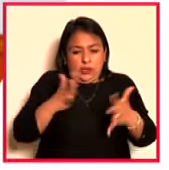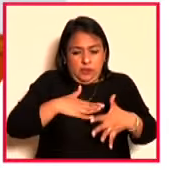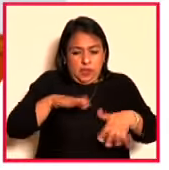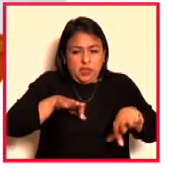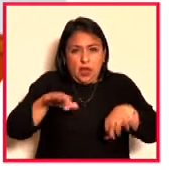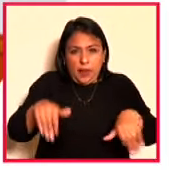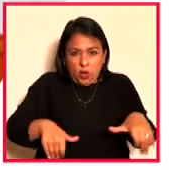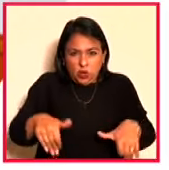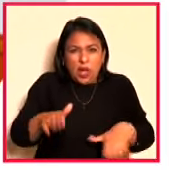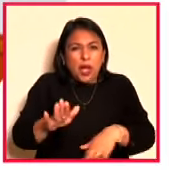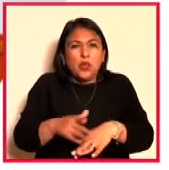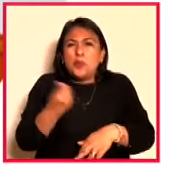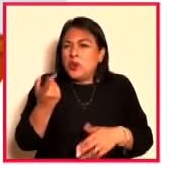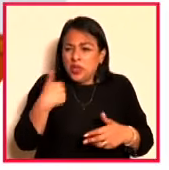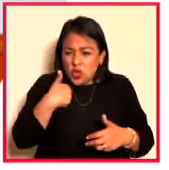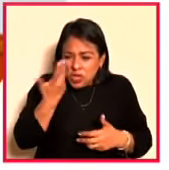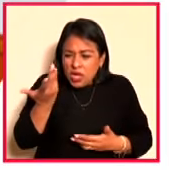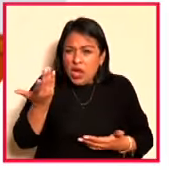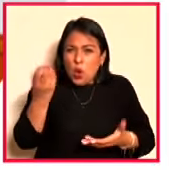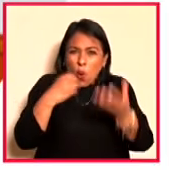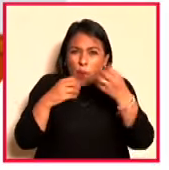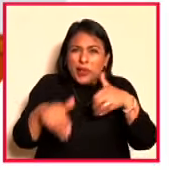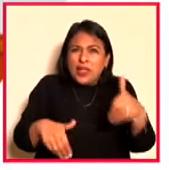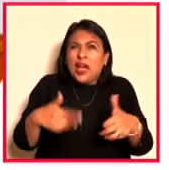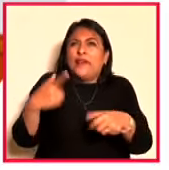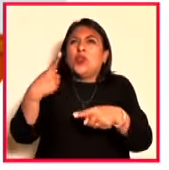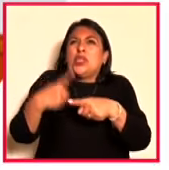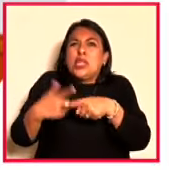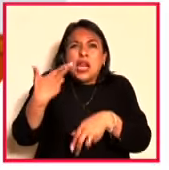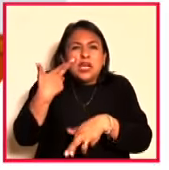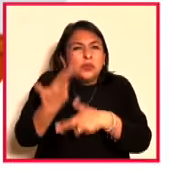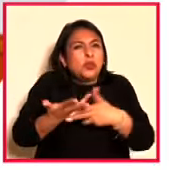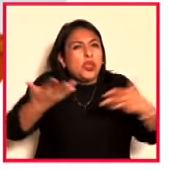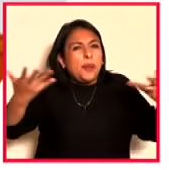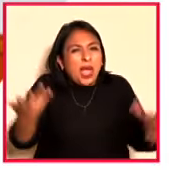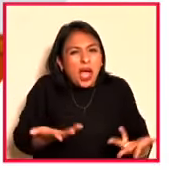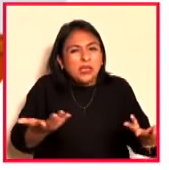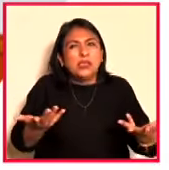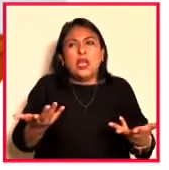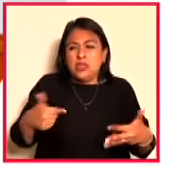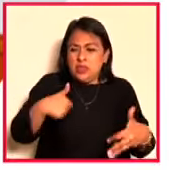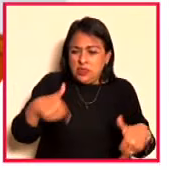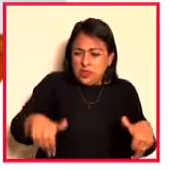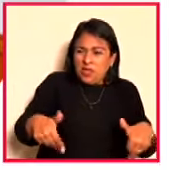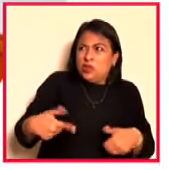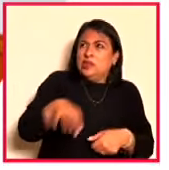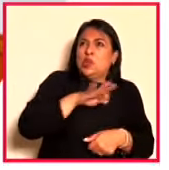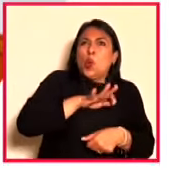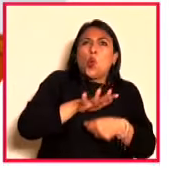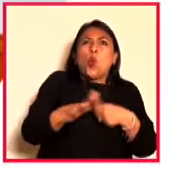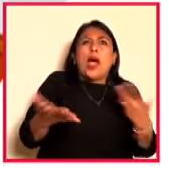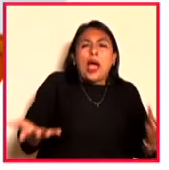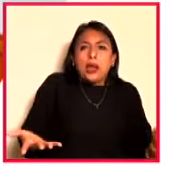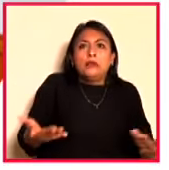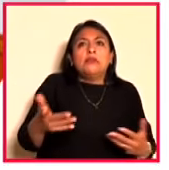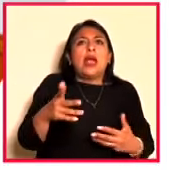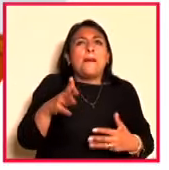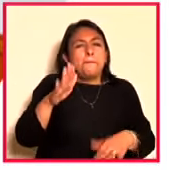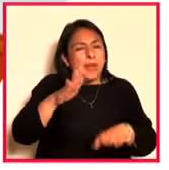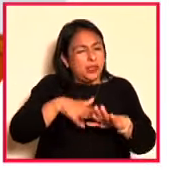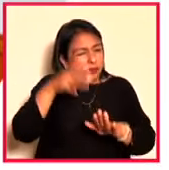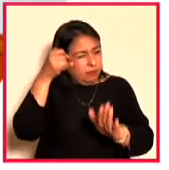por qué hacemos teatro y quién hace el teatro y qué se arriesga haciendo teatro, va un poquito más allá en la